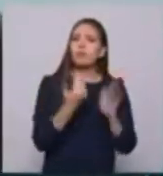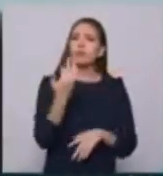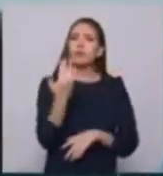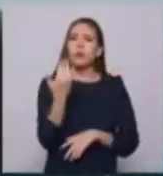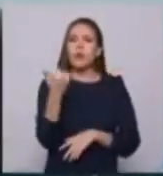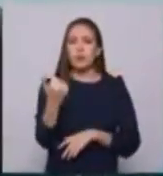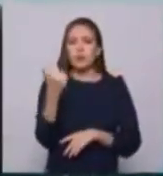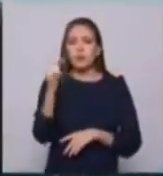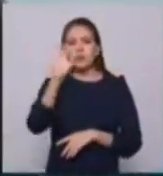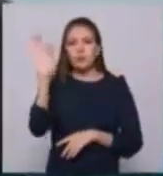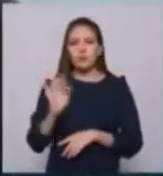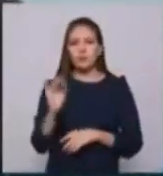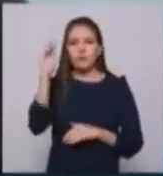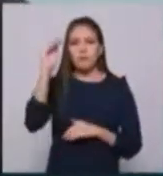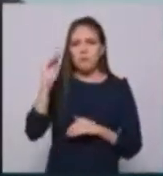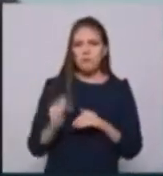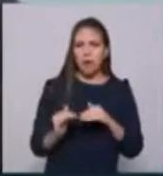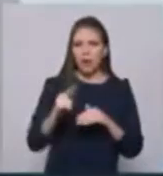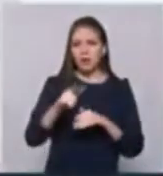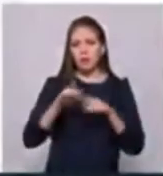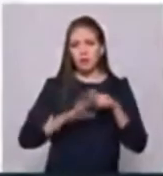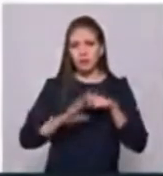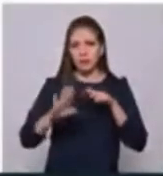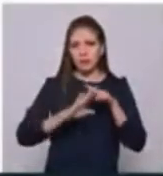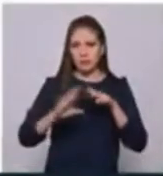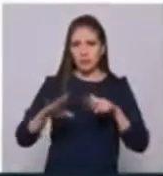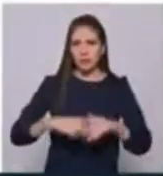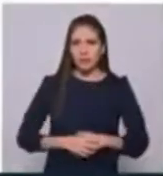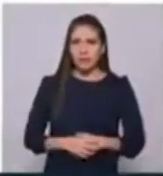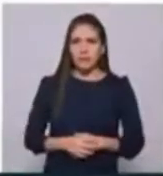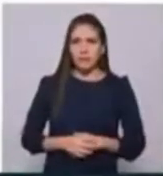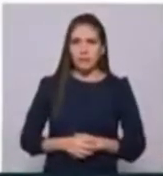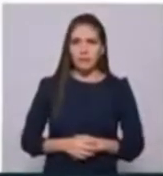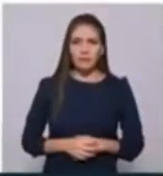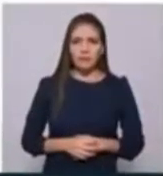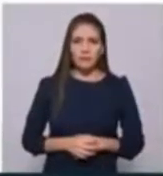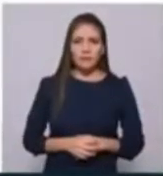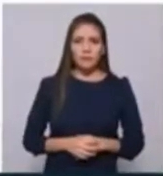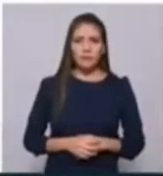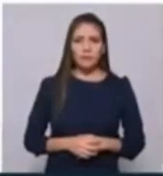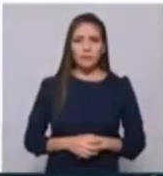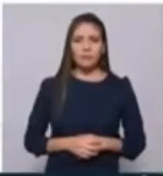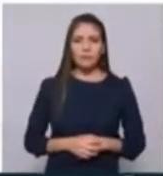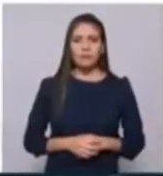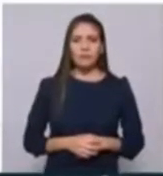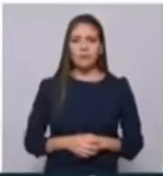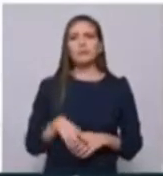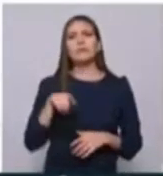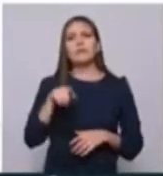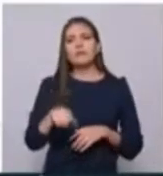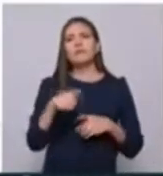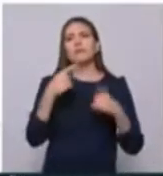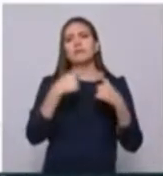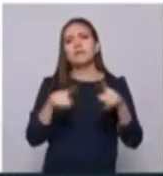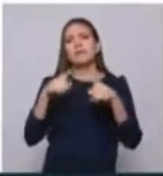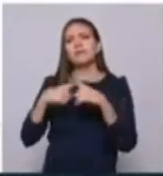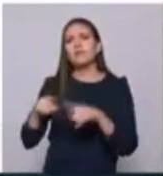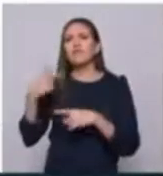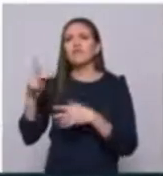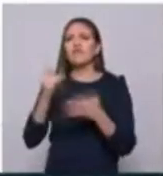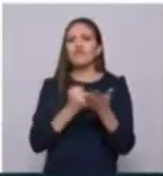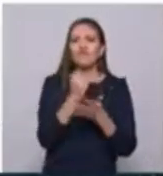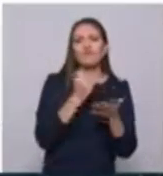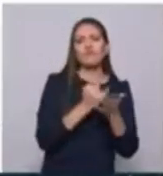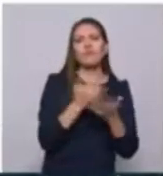el canciller mexicano Marcelo Ebrard. Se deriva de muy diversas disposiciones que ha tomado el gobierno